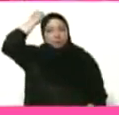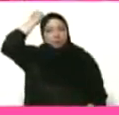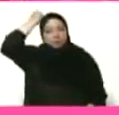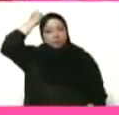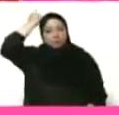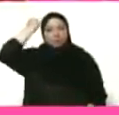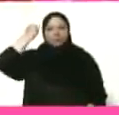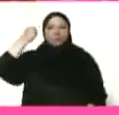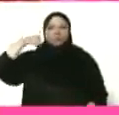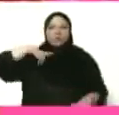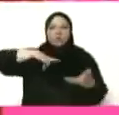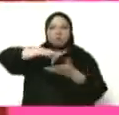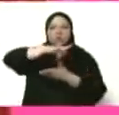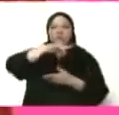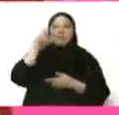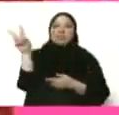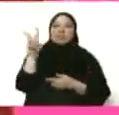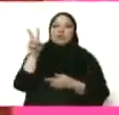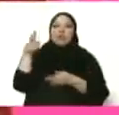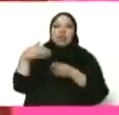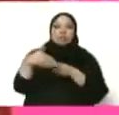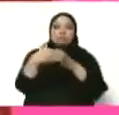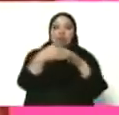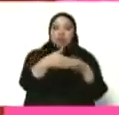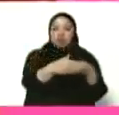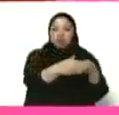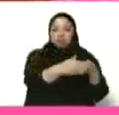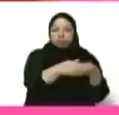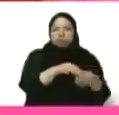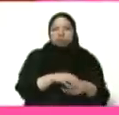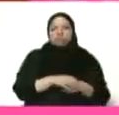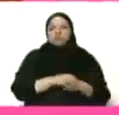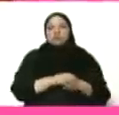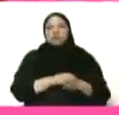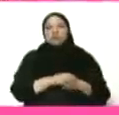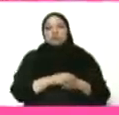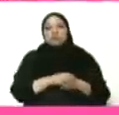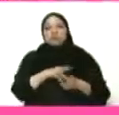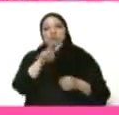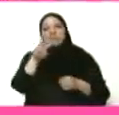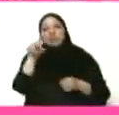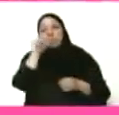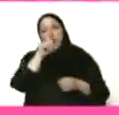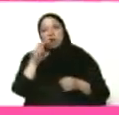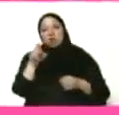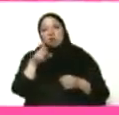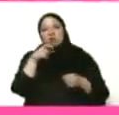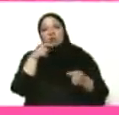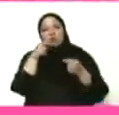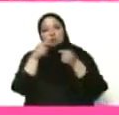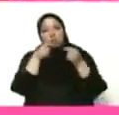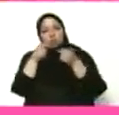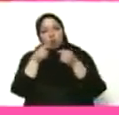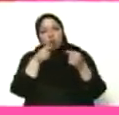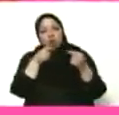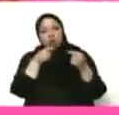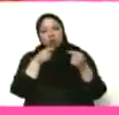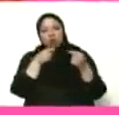se fue de Venezuela a esa edad. Y cuando se fue, él hablaba en un esbozo